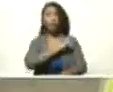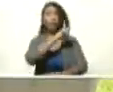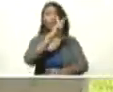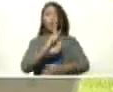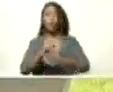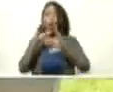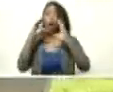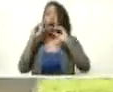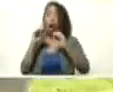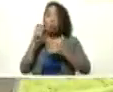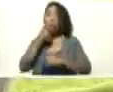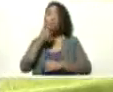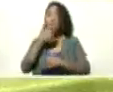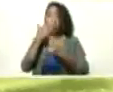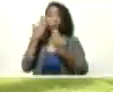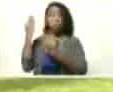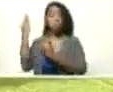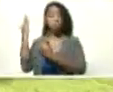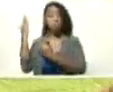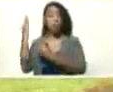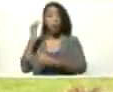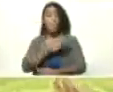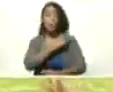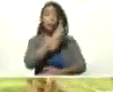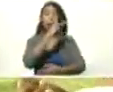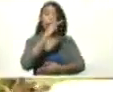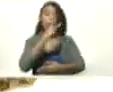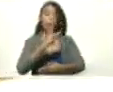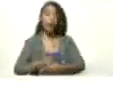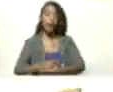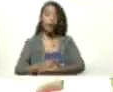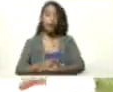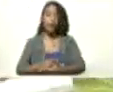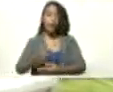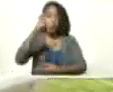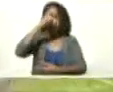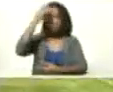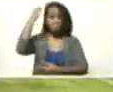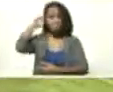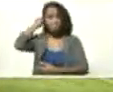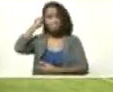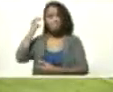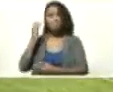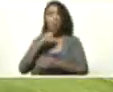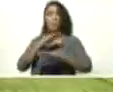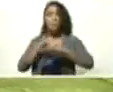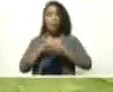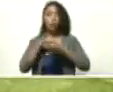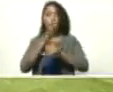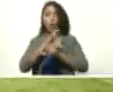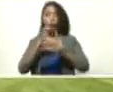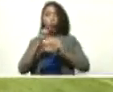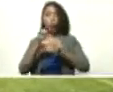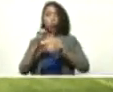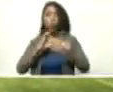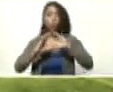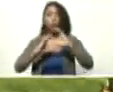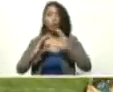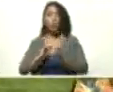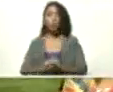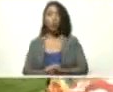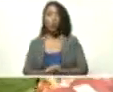bonito. Es poeta. Alfred Nazaret, su esencia es la